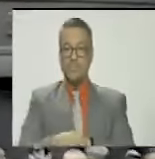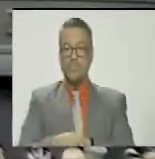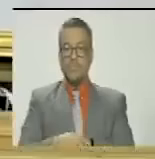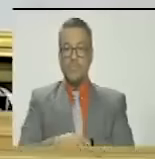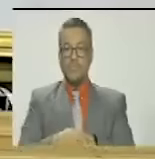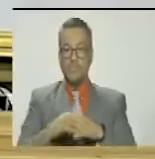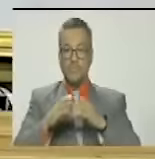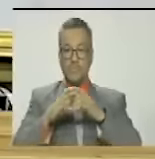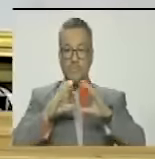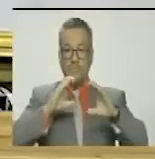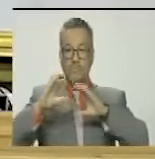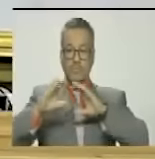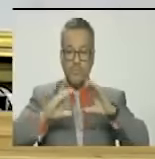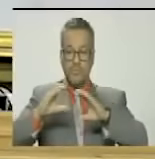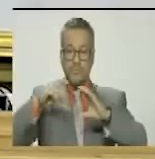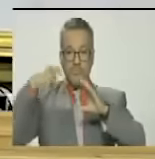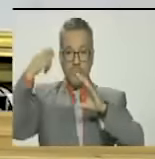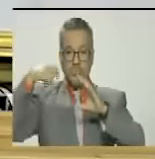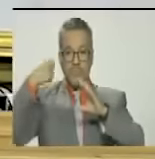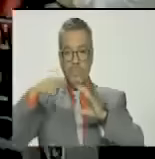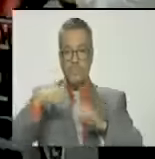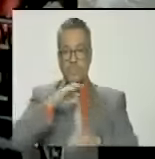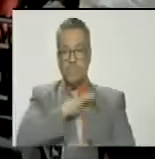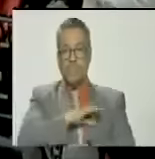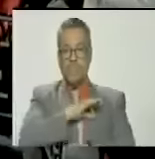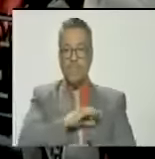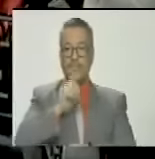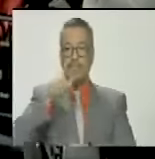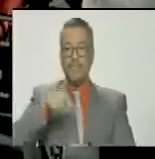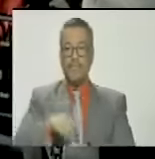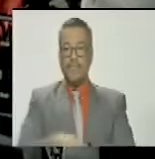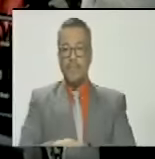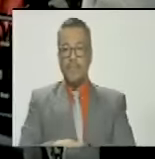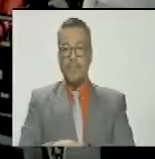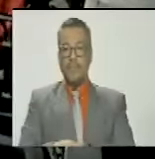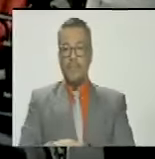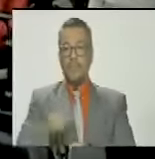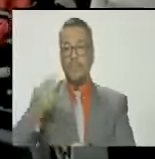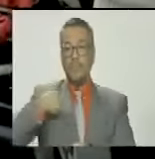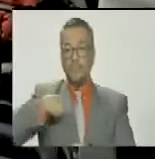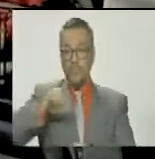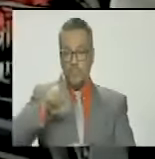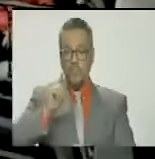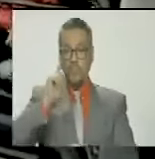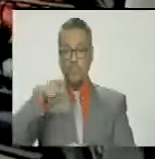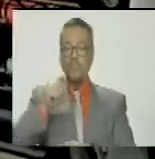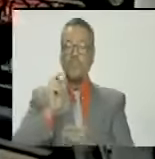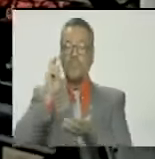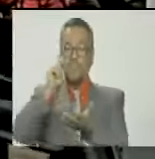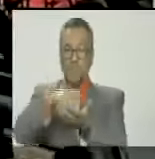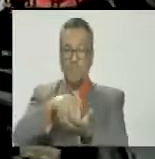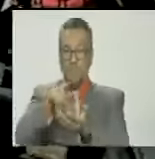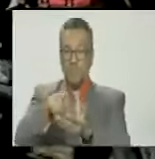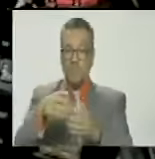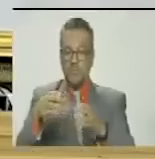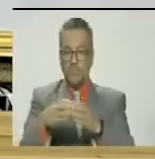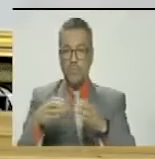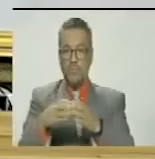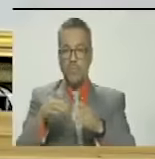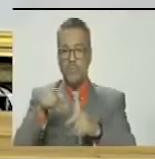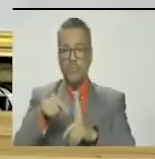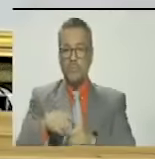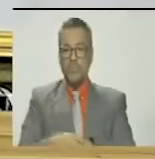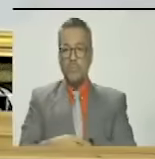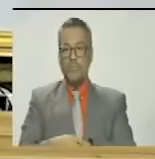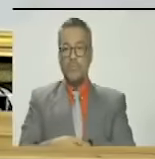a los medios de comunicación que han tenido la deferencia de asistir a esta